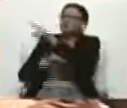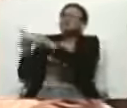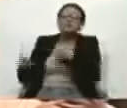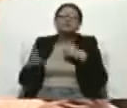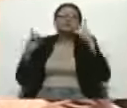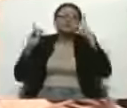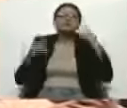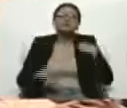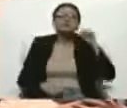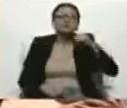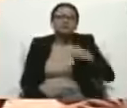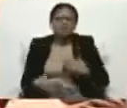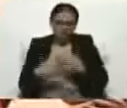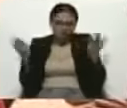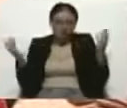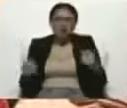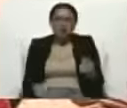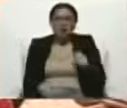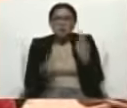Claro, ¿vale?